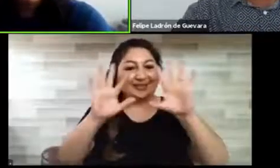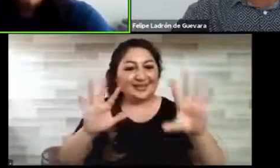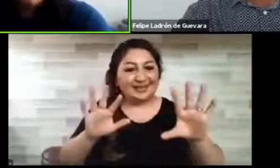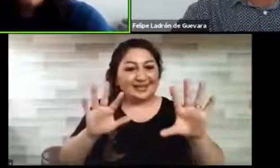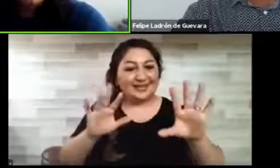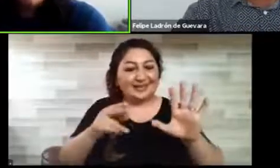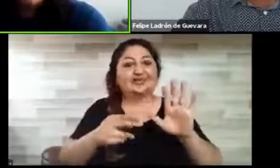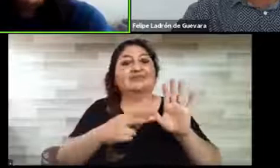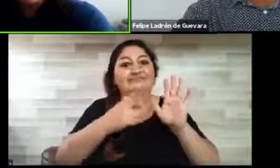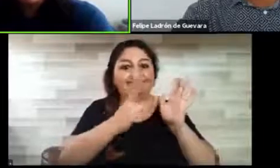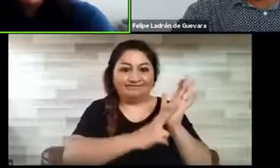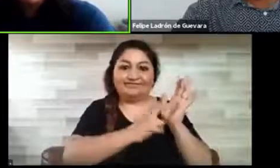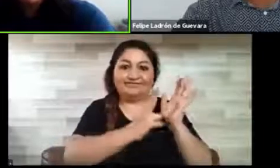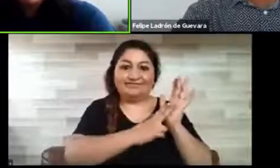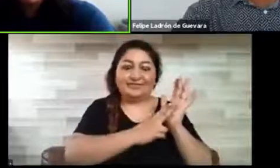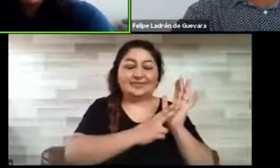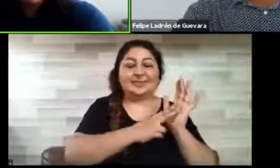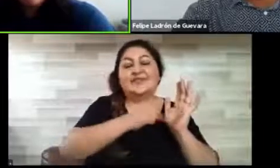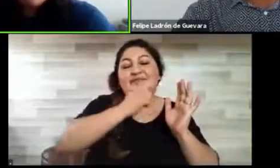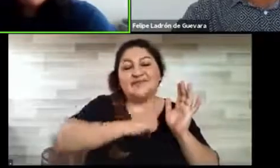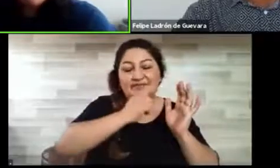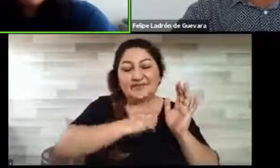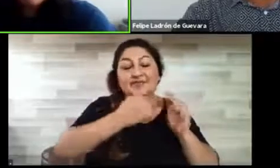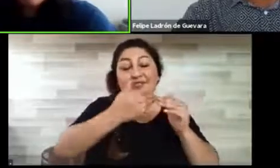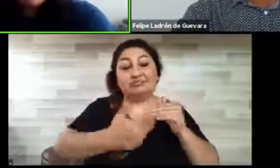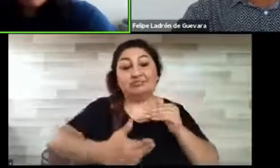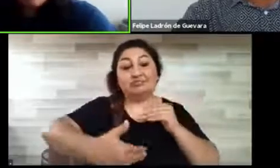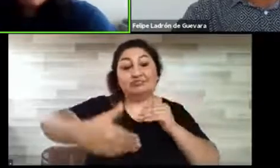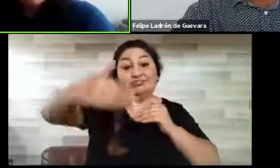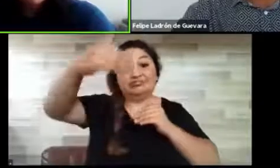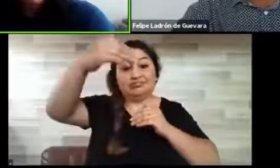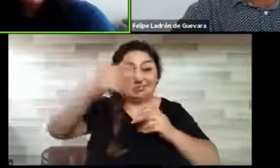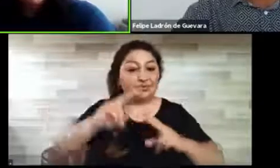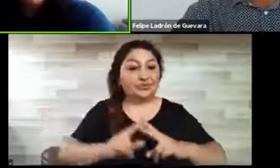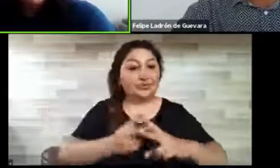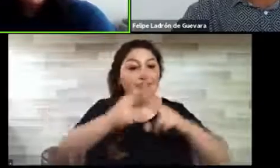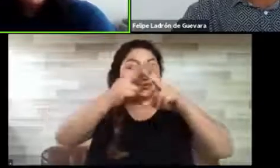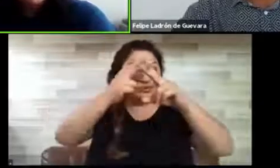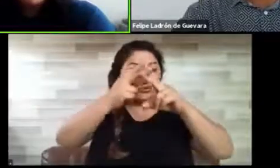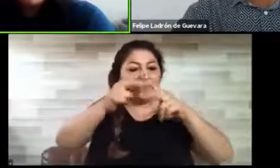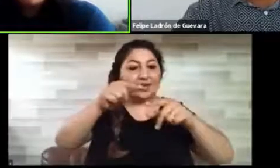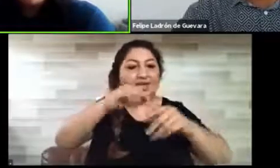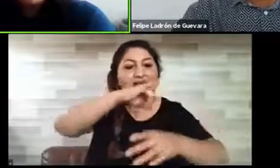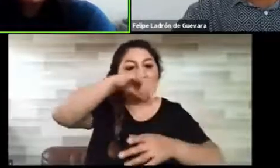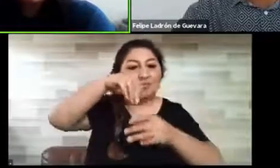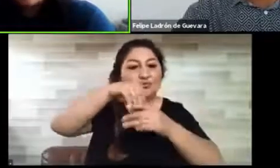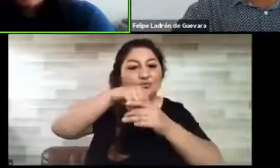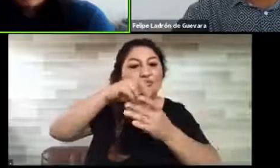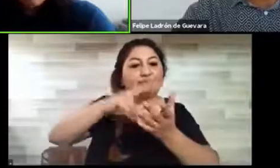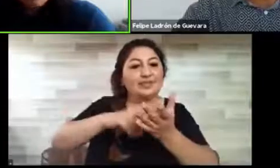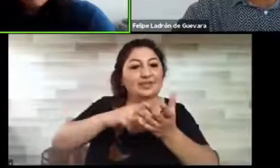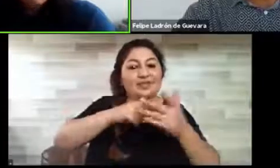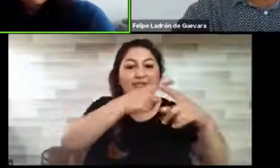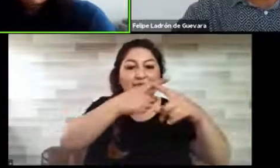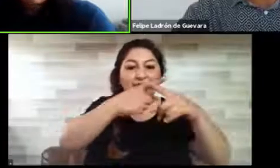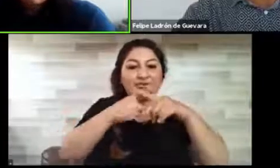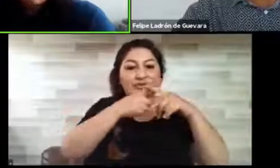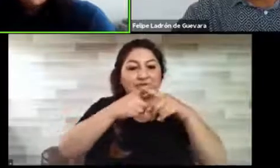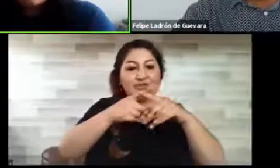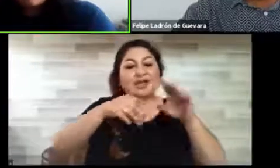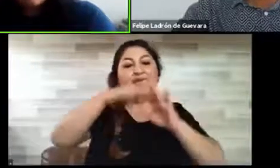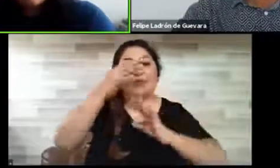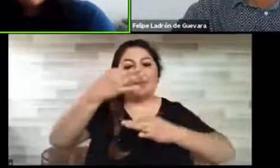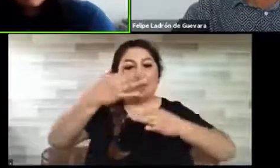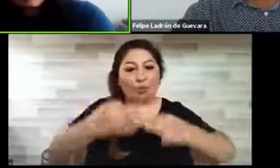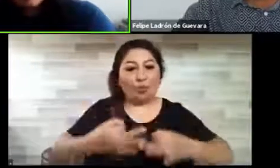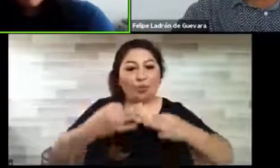que nos falta por andar para construir este camino realmente de inclusión y de una sociedad más justa también. Así que